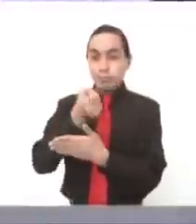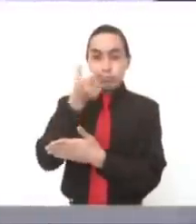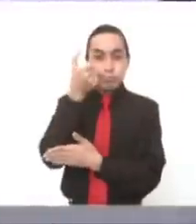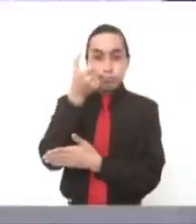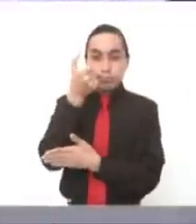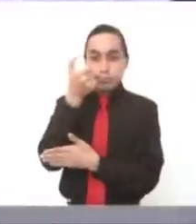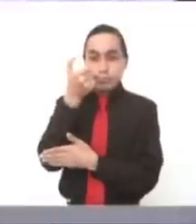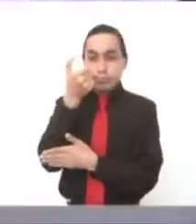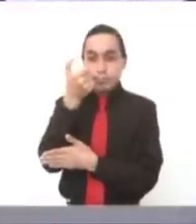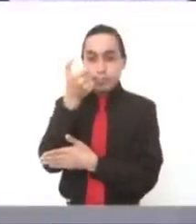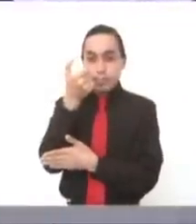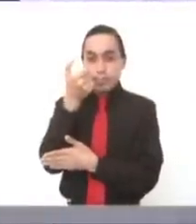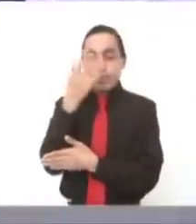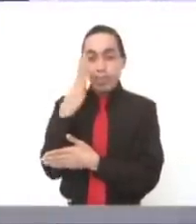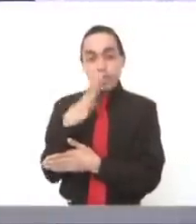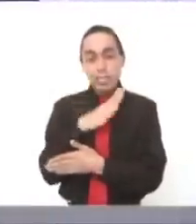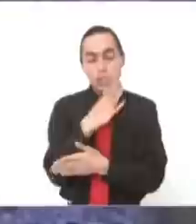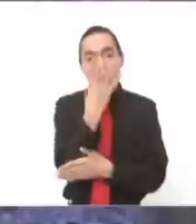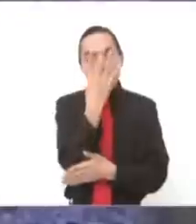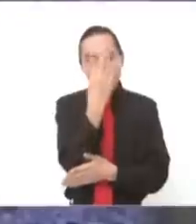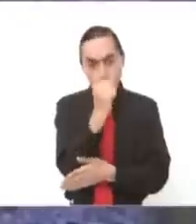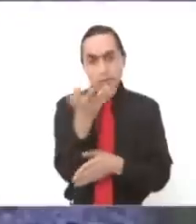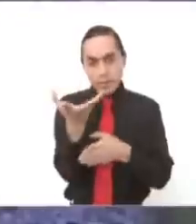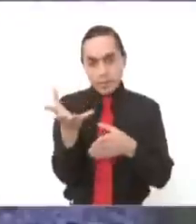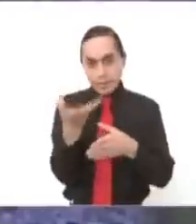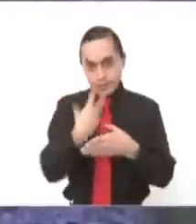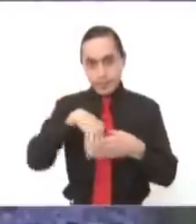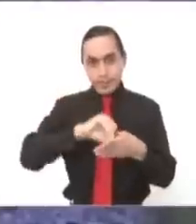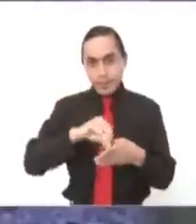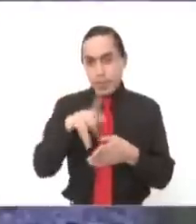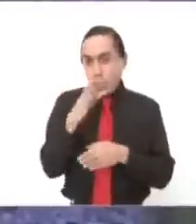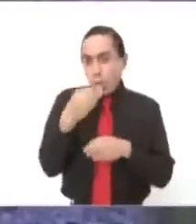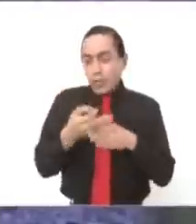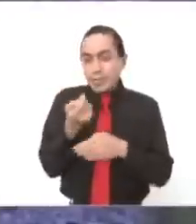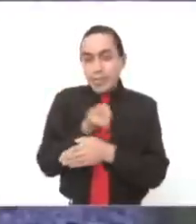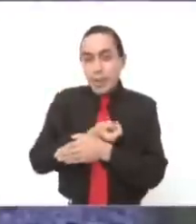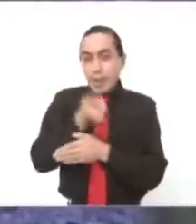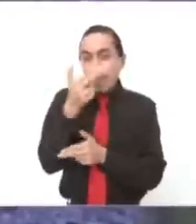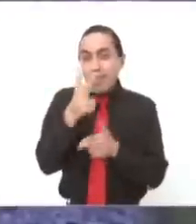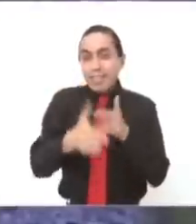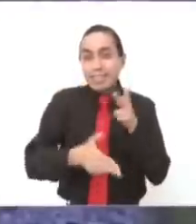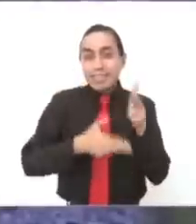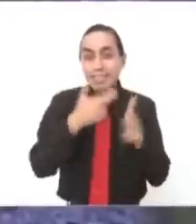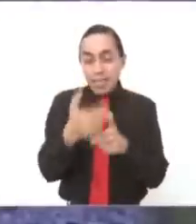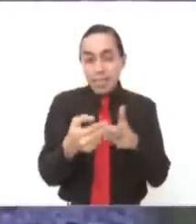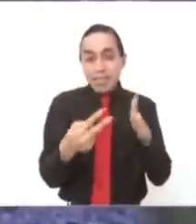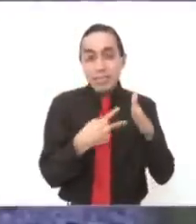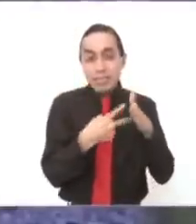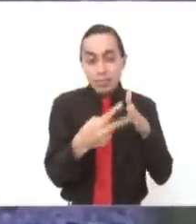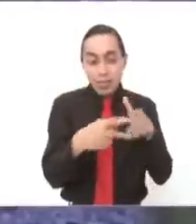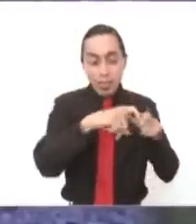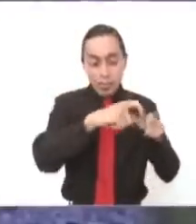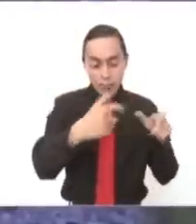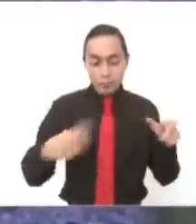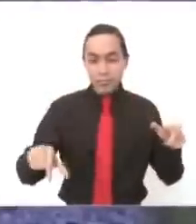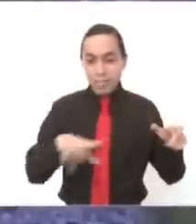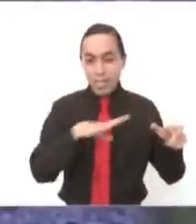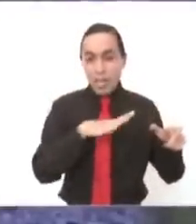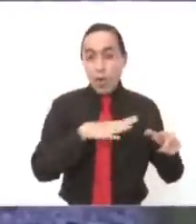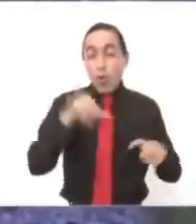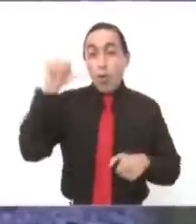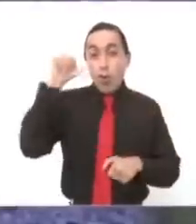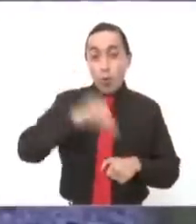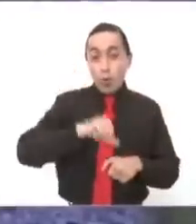de 9 trenes. Son de estos trenes articulados. Hoy sale el primero de